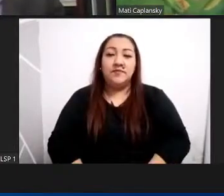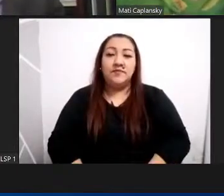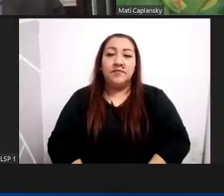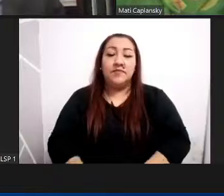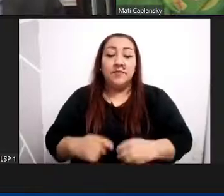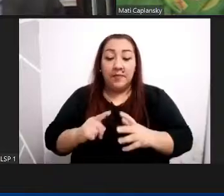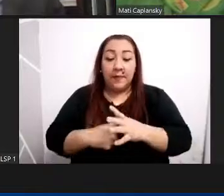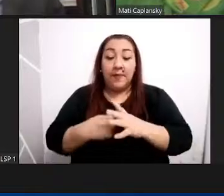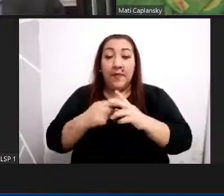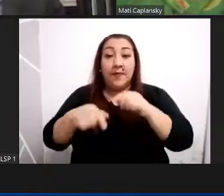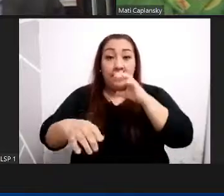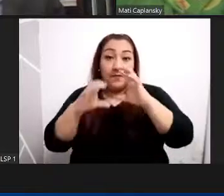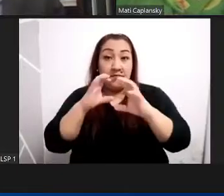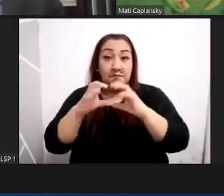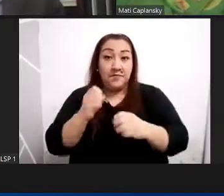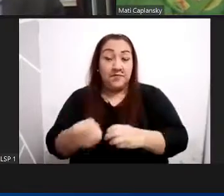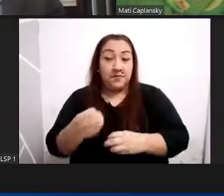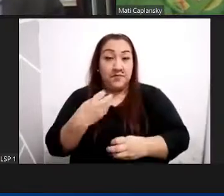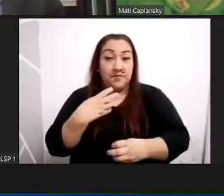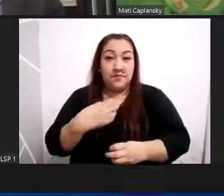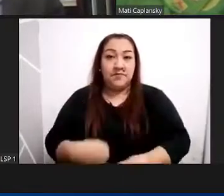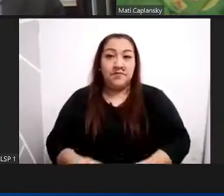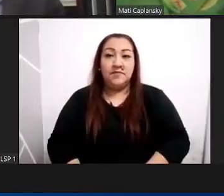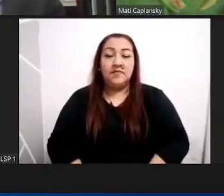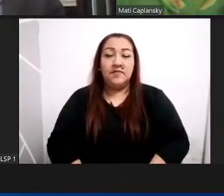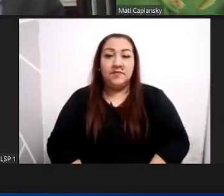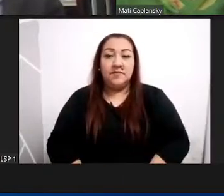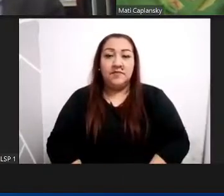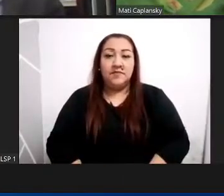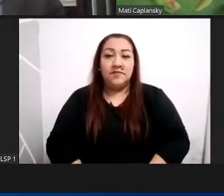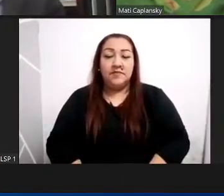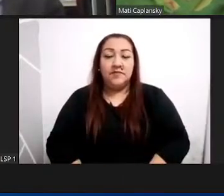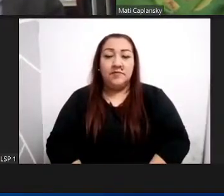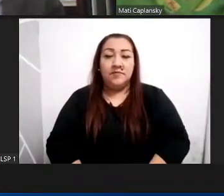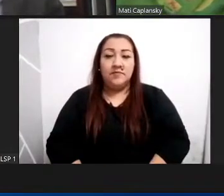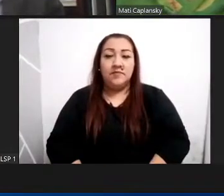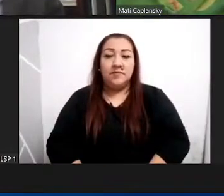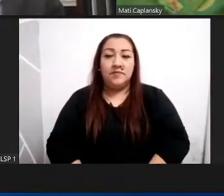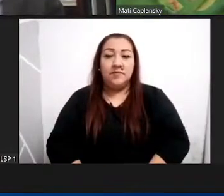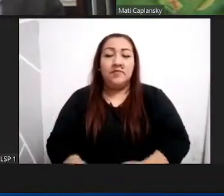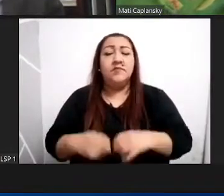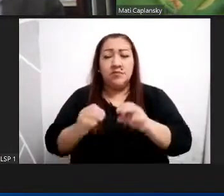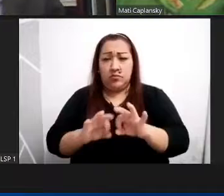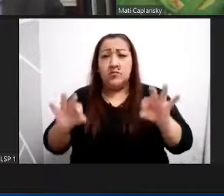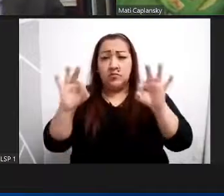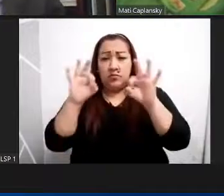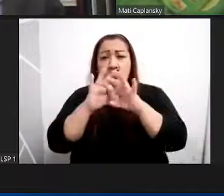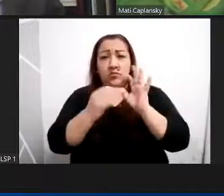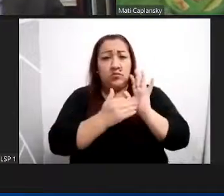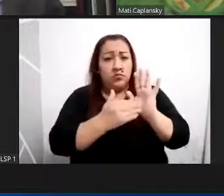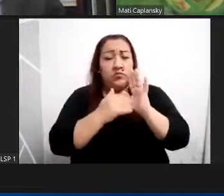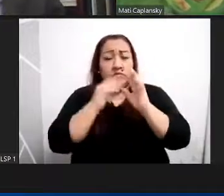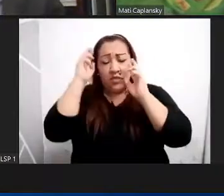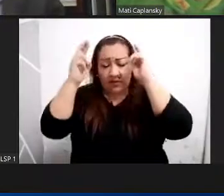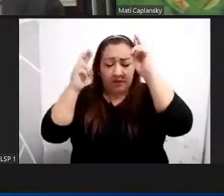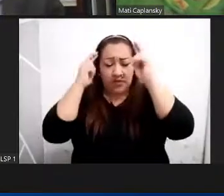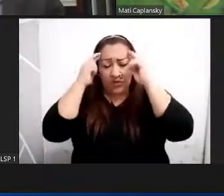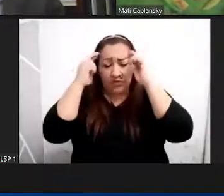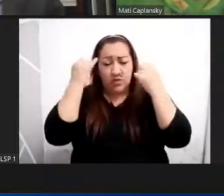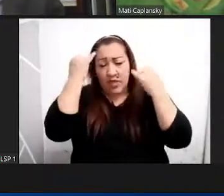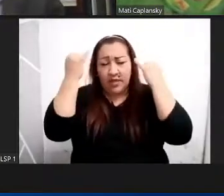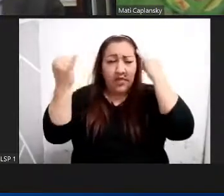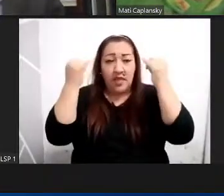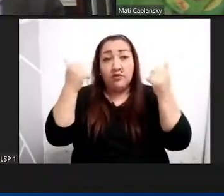lo ha señalado Rolando, es muy rica en expresiones, reflexiones e ideas, tengan por seguro que